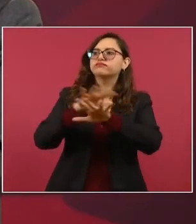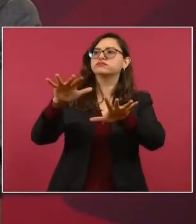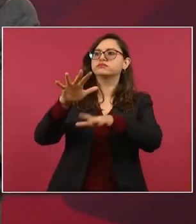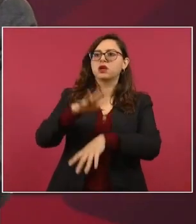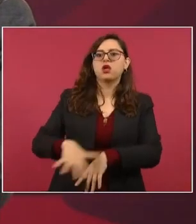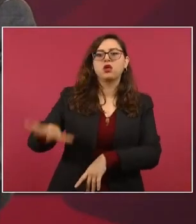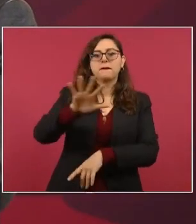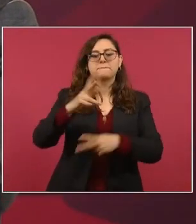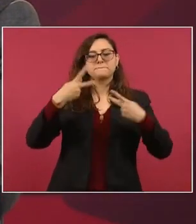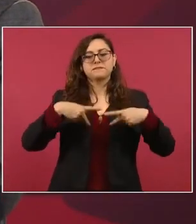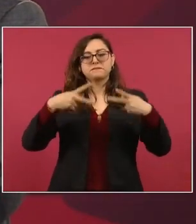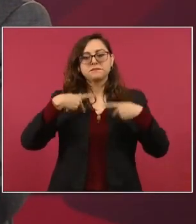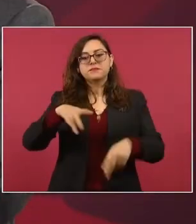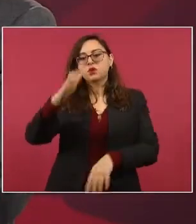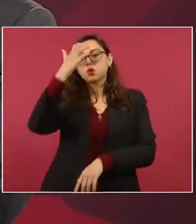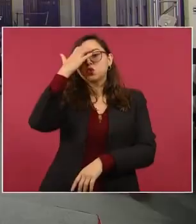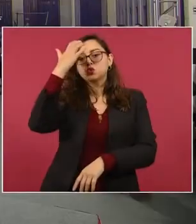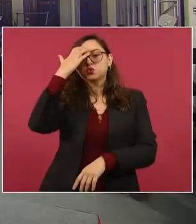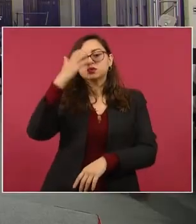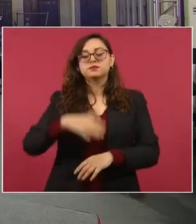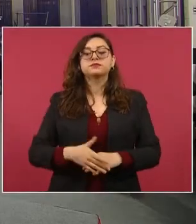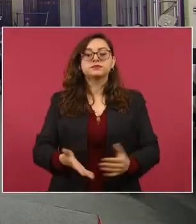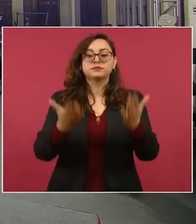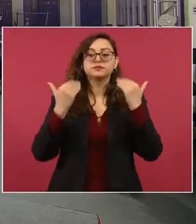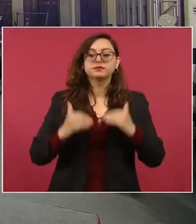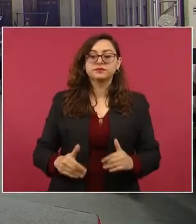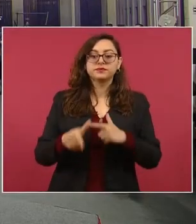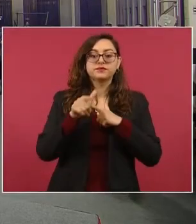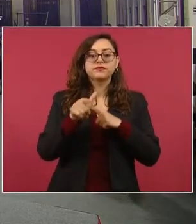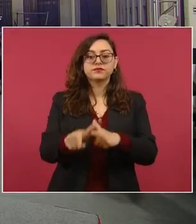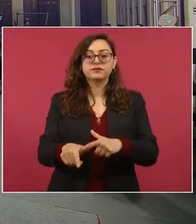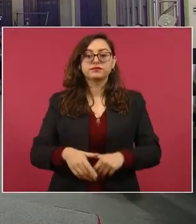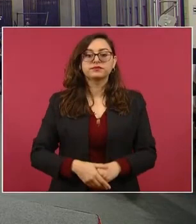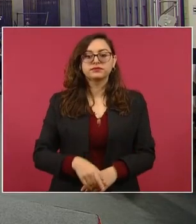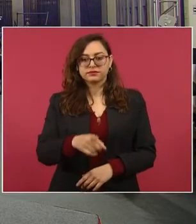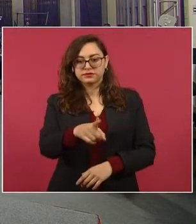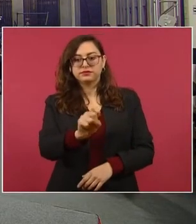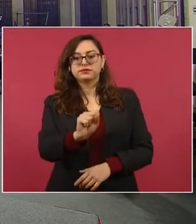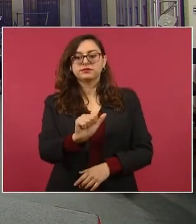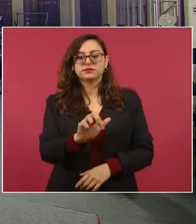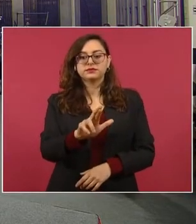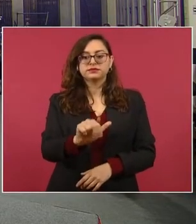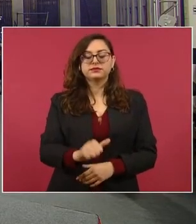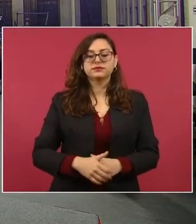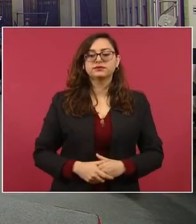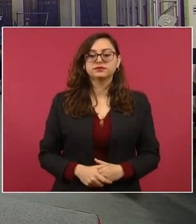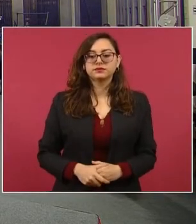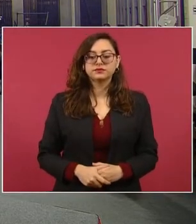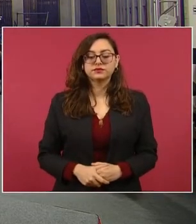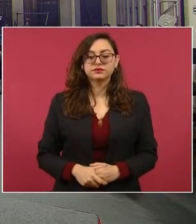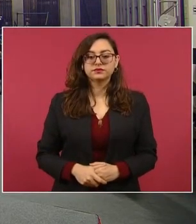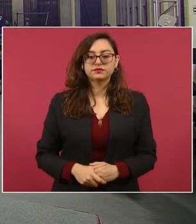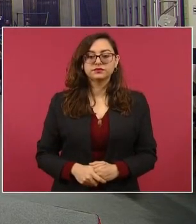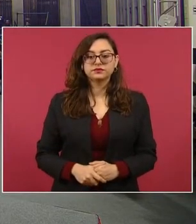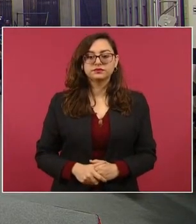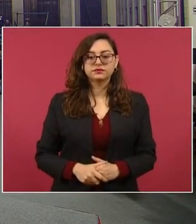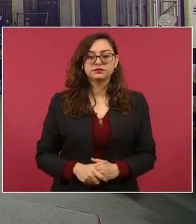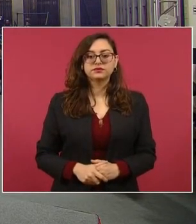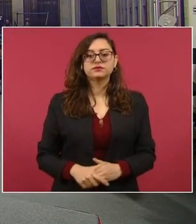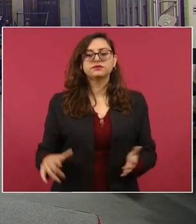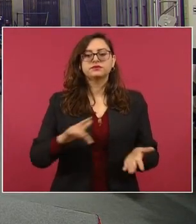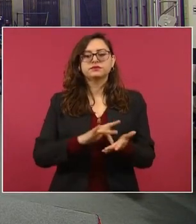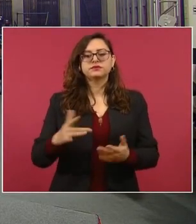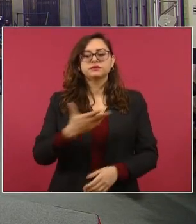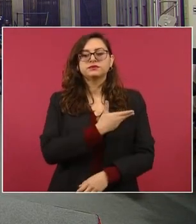Entonces, vamos en eso. Bueno, ¿quién quedó? Sara.